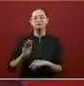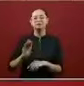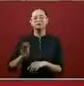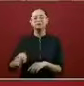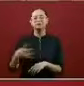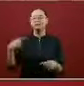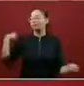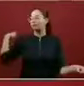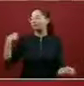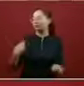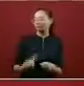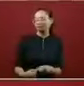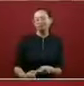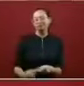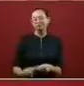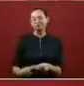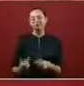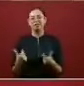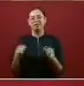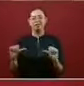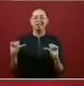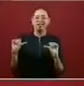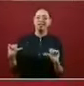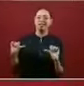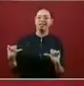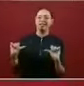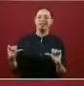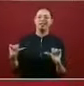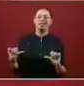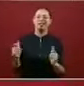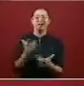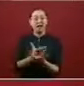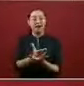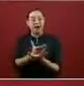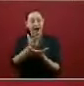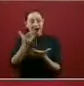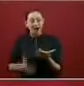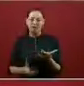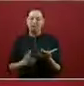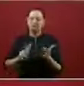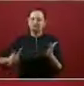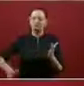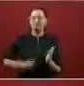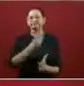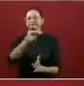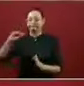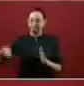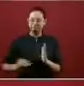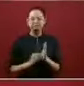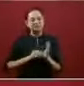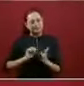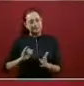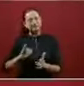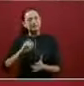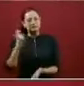1994, por eso es una gran reforma la que se